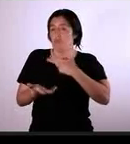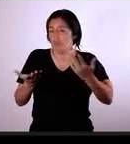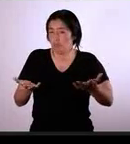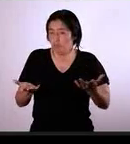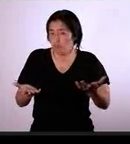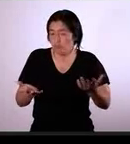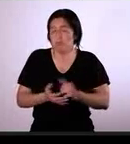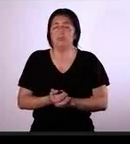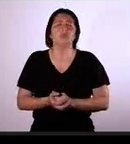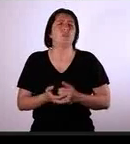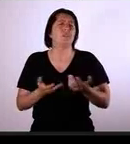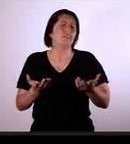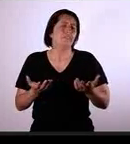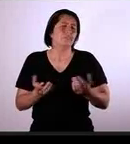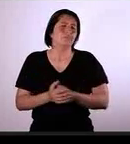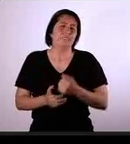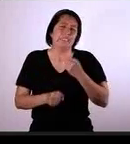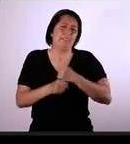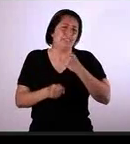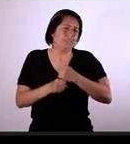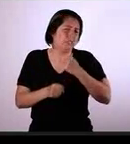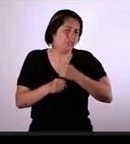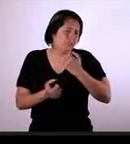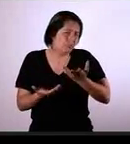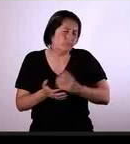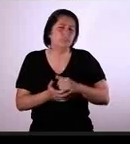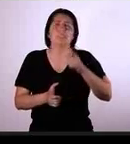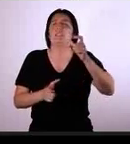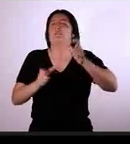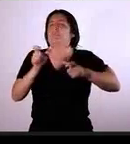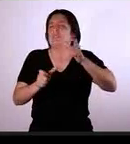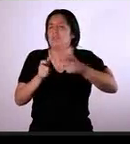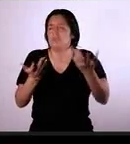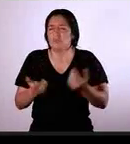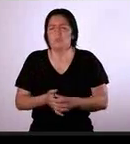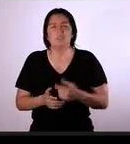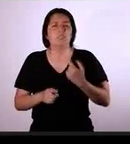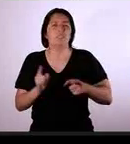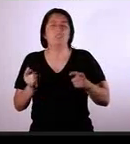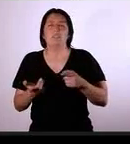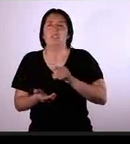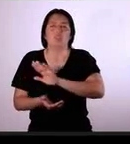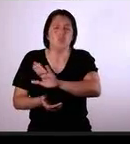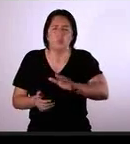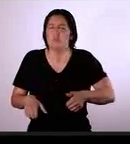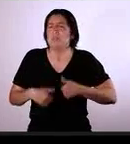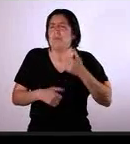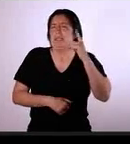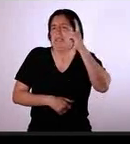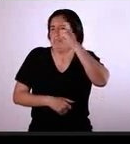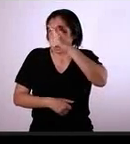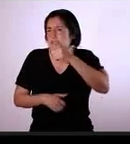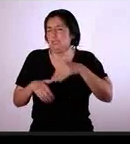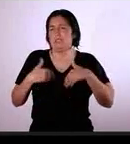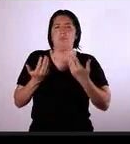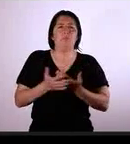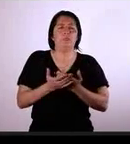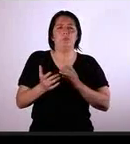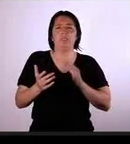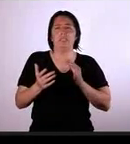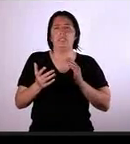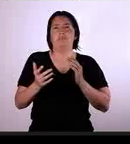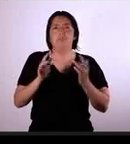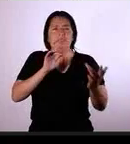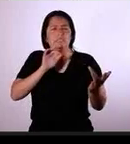trabajamos mucho porque las personas que están, digamos, en condiciones más difíciles para acceder a un servicio de